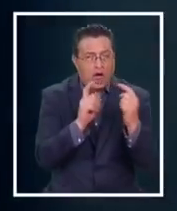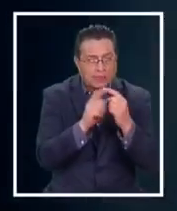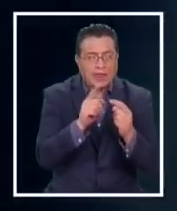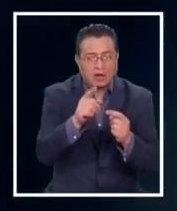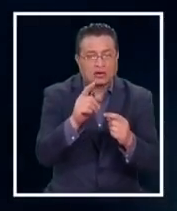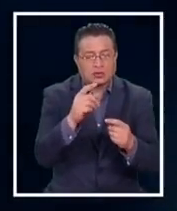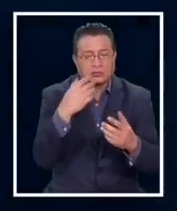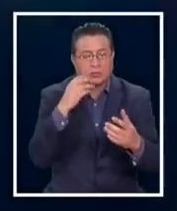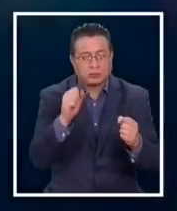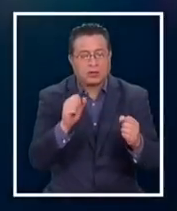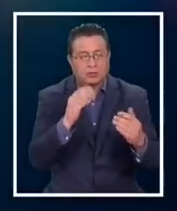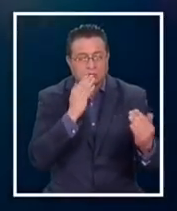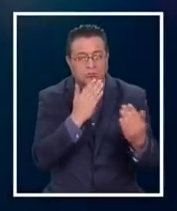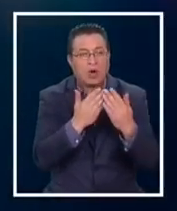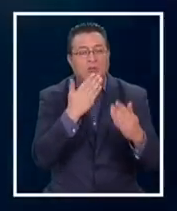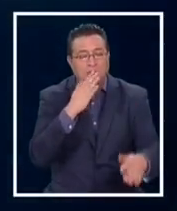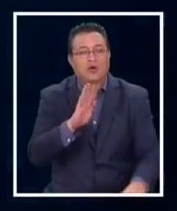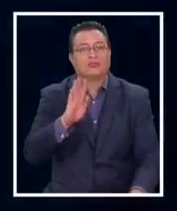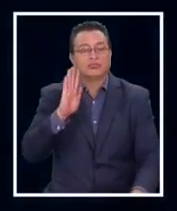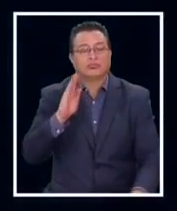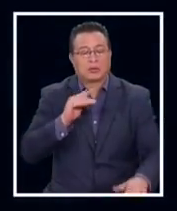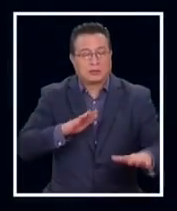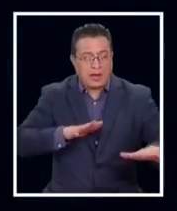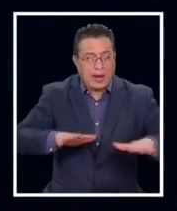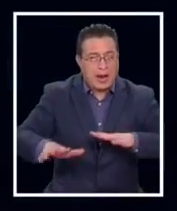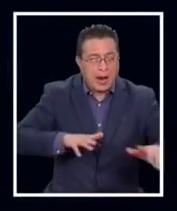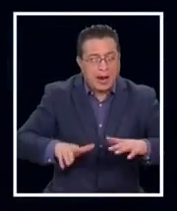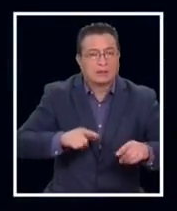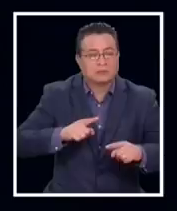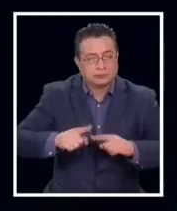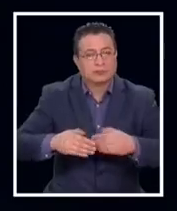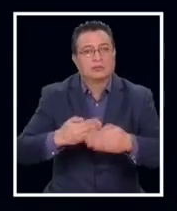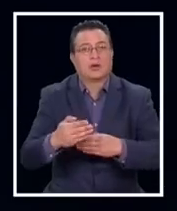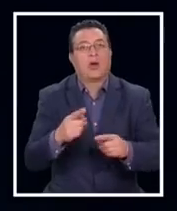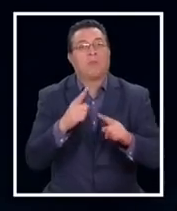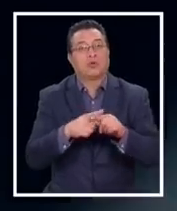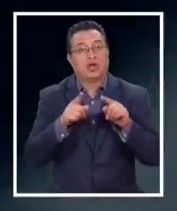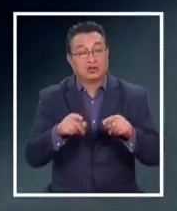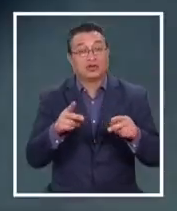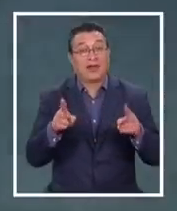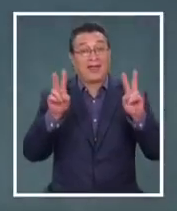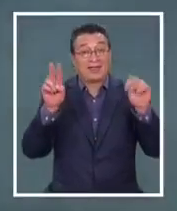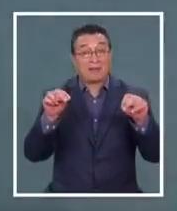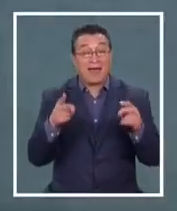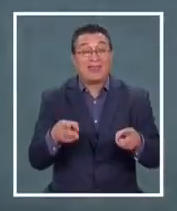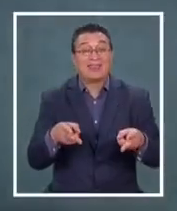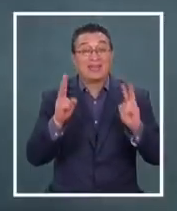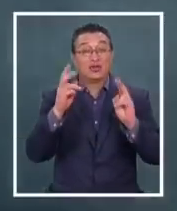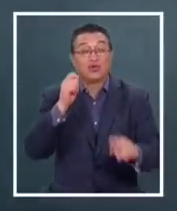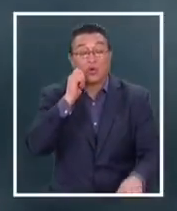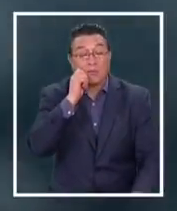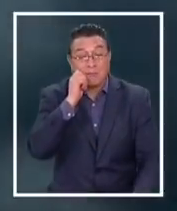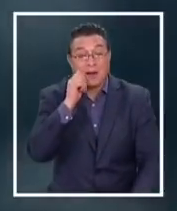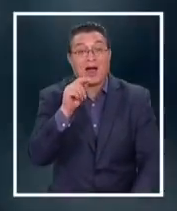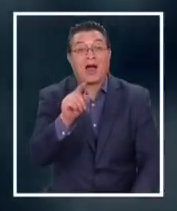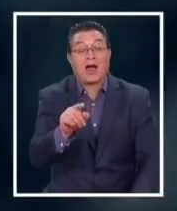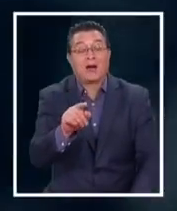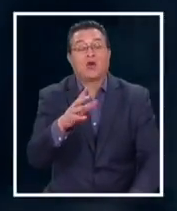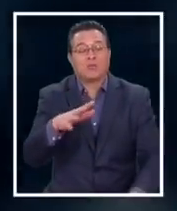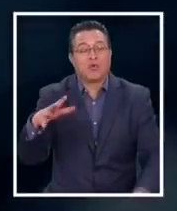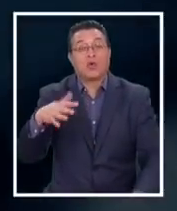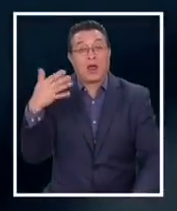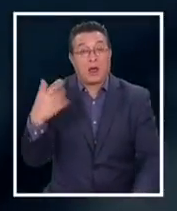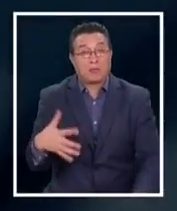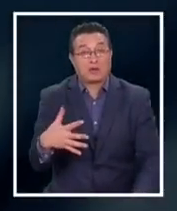y comprometerse a hacer determinadas acciones. Por lo tanto, el tema de derechos humanos para nosotros es muy relevante y no está fuera